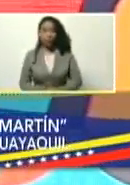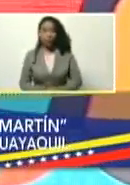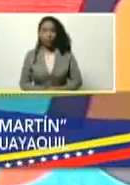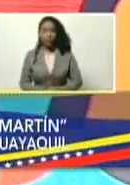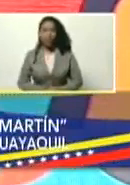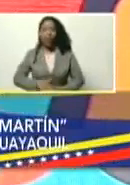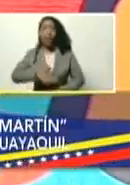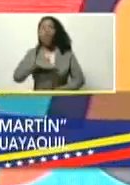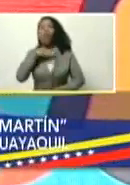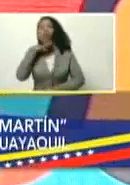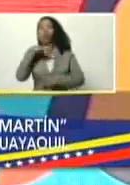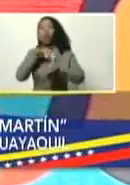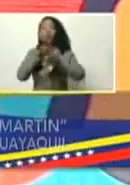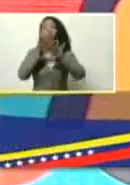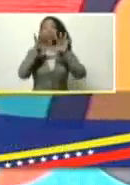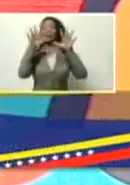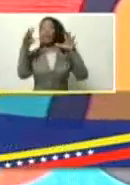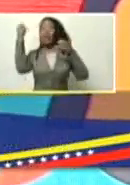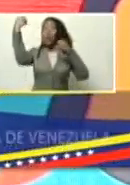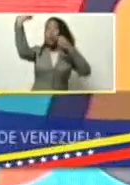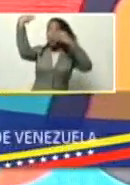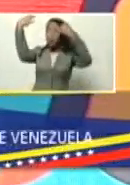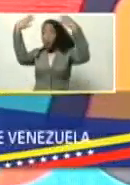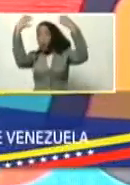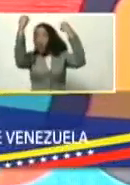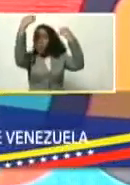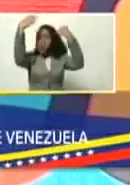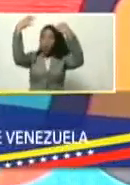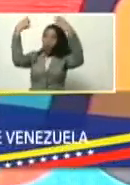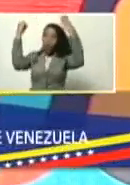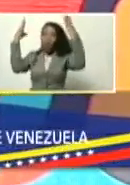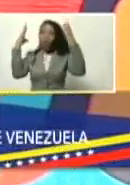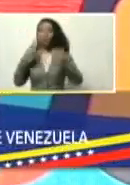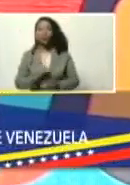llena de brillo, de luces,